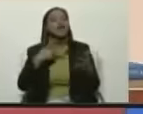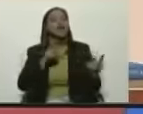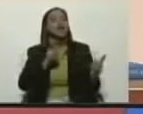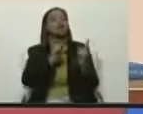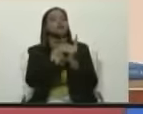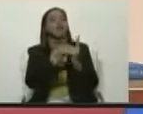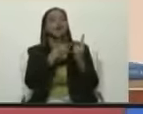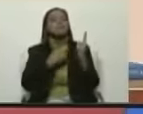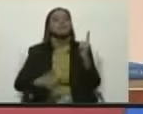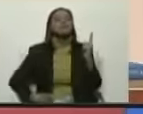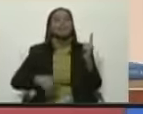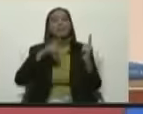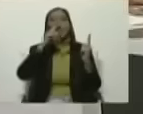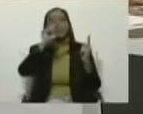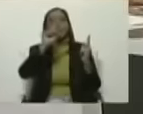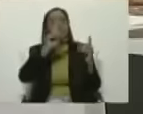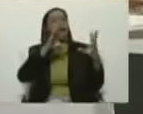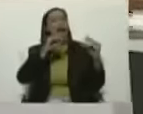quedar.